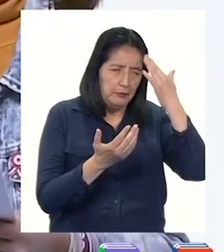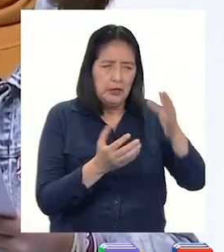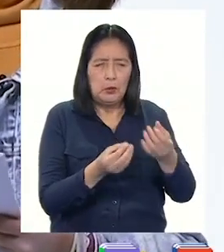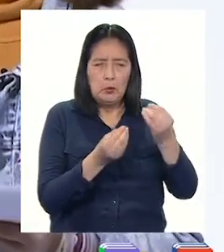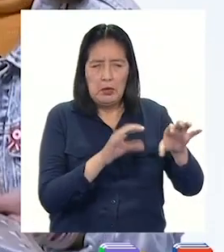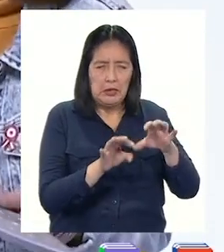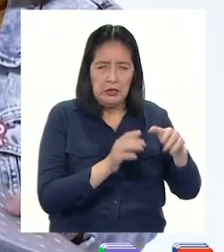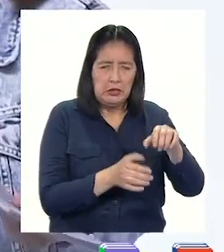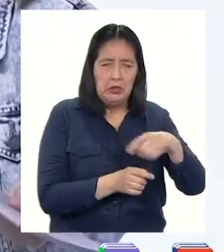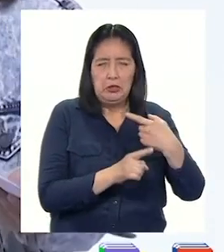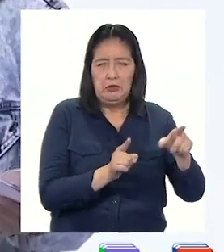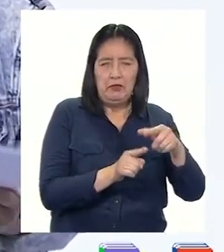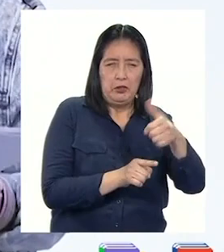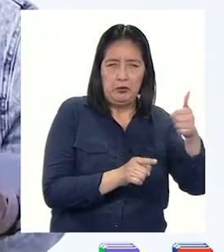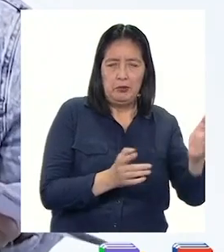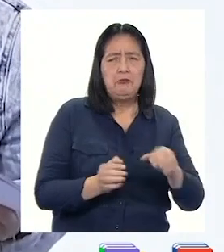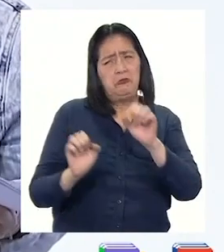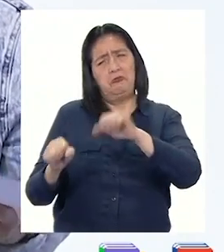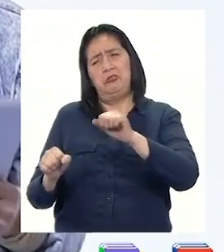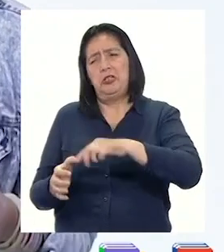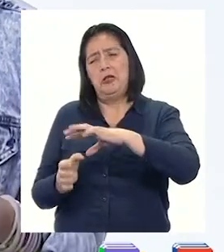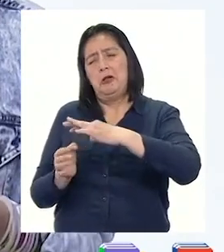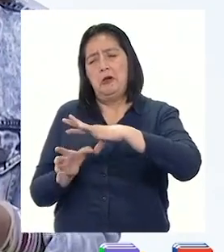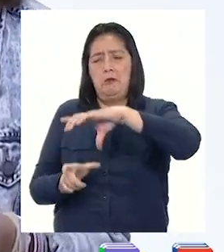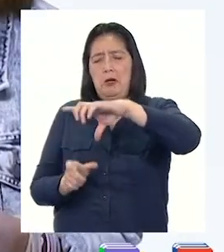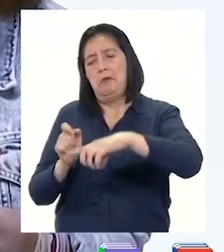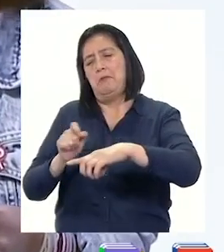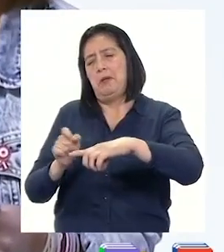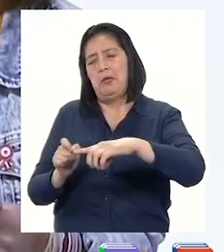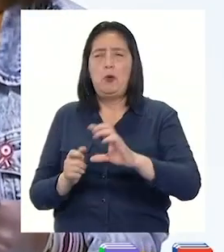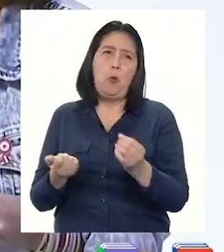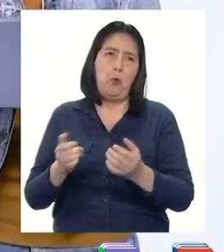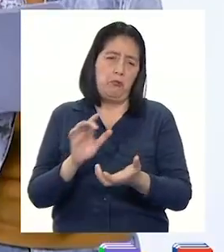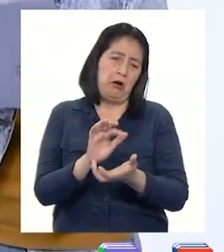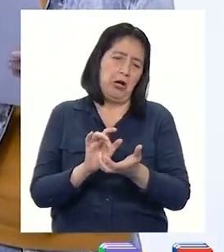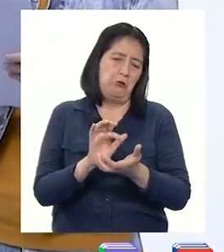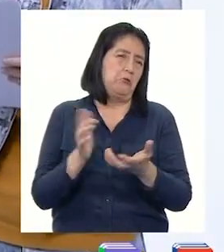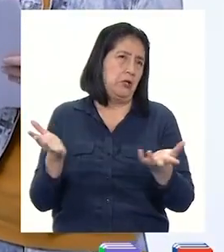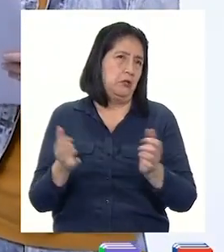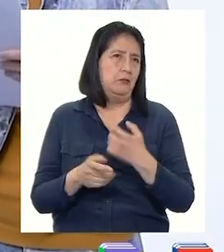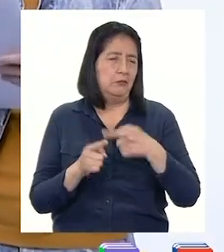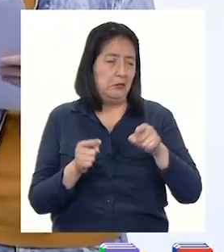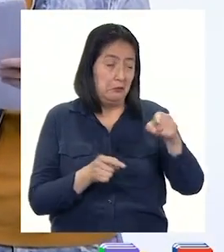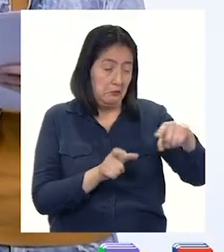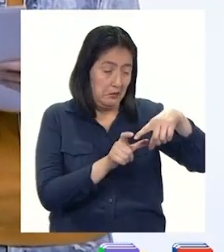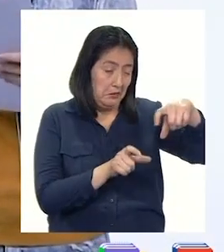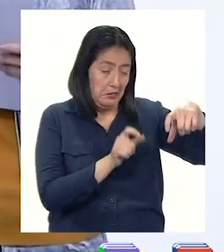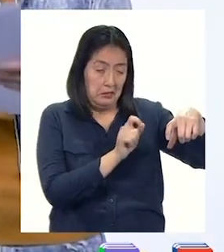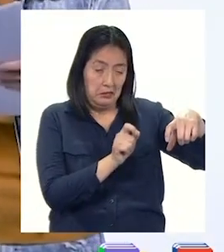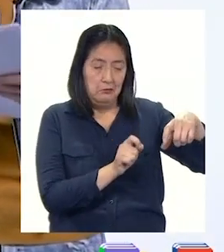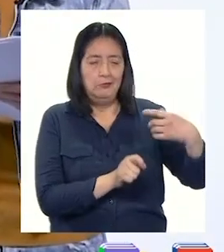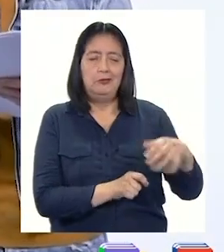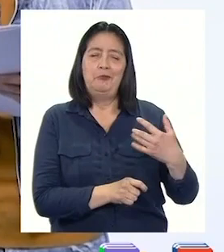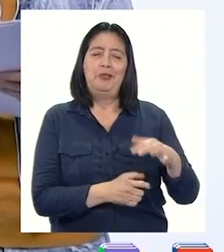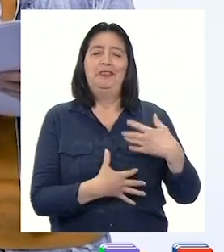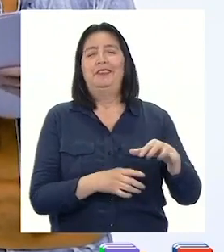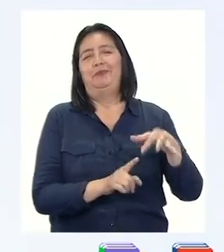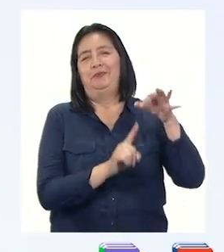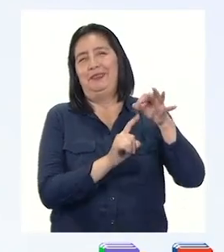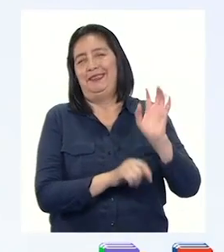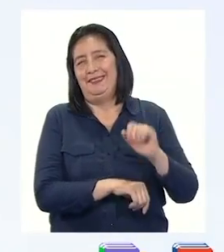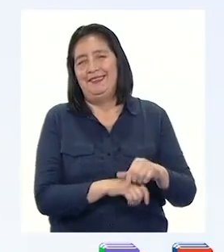Sí, profesor. Podríamos haberlo hecho con papel y lápiz o incluso con una calculadora. Pero hacerlo de este modo tiene algo súper